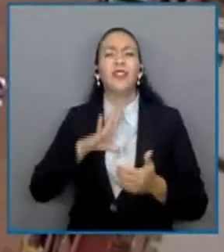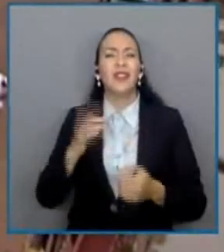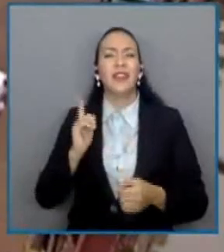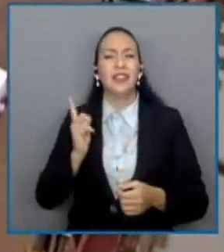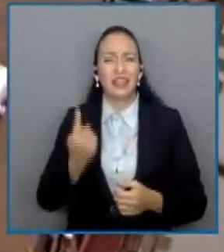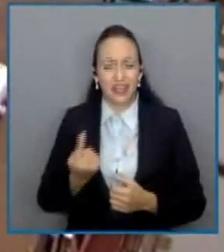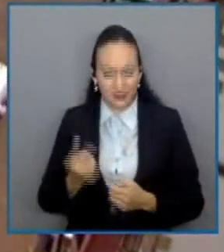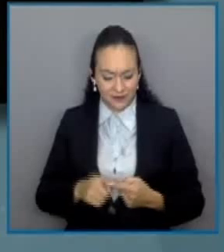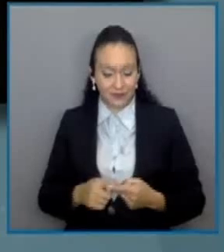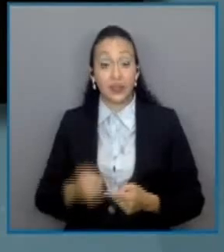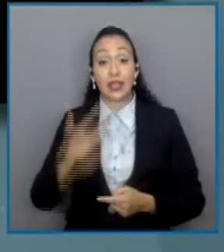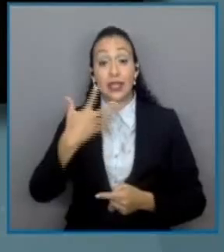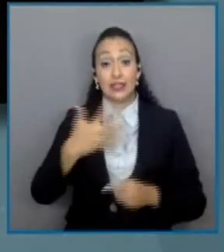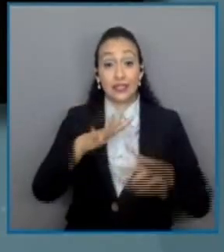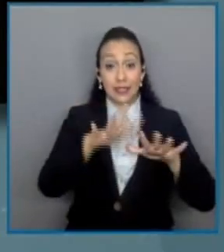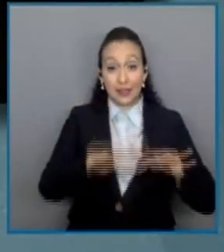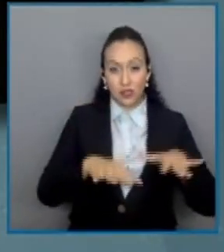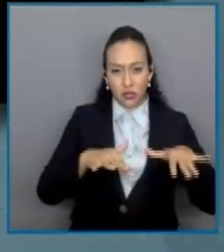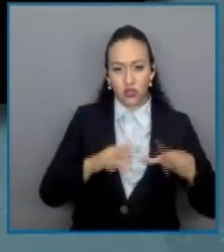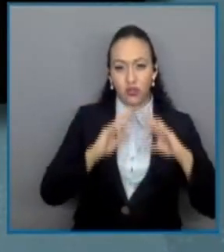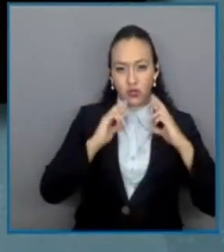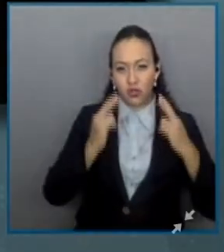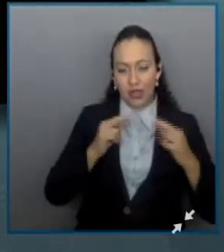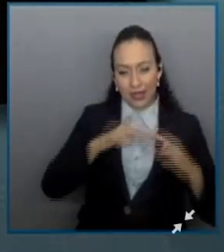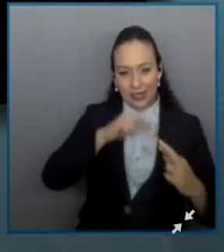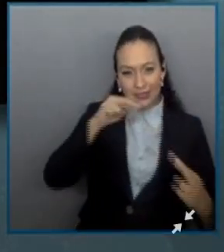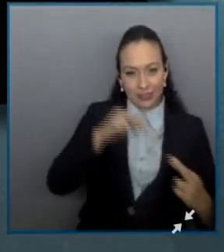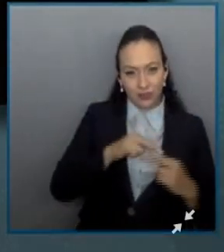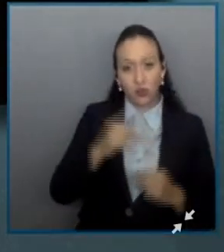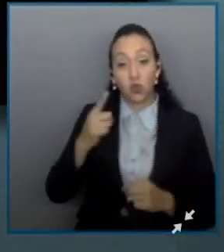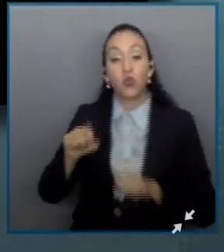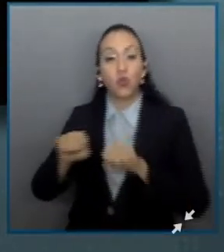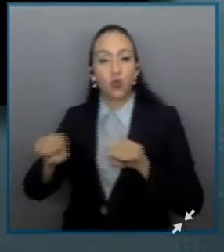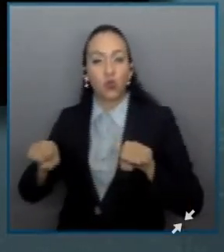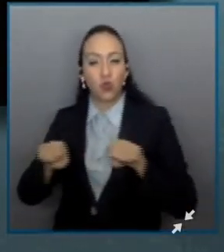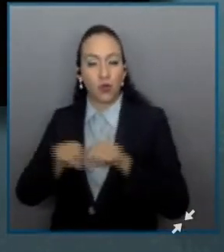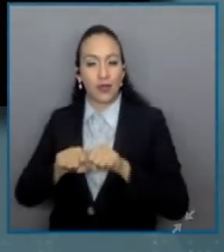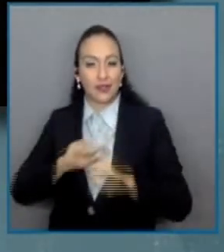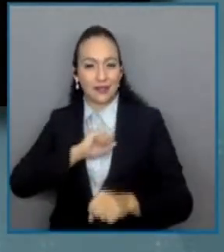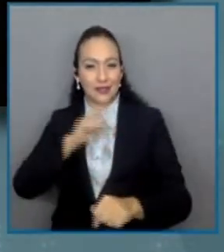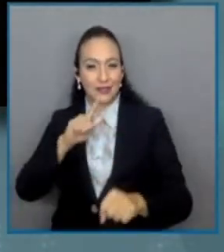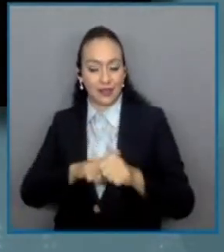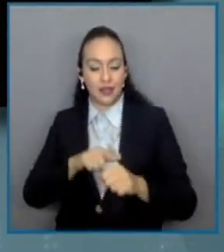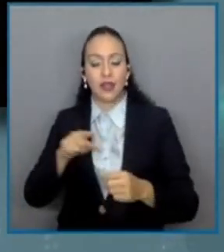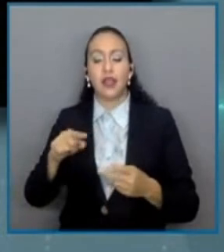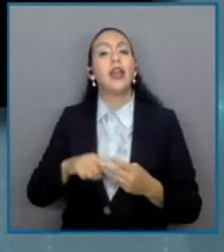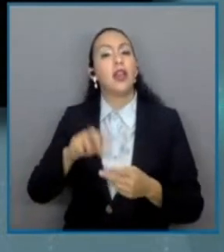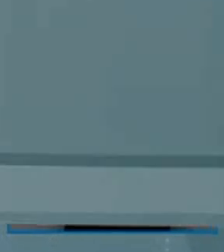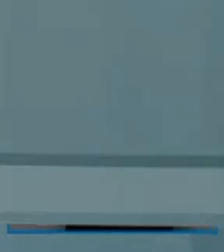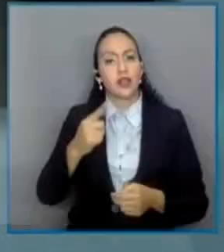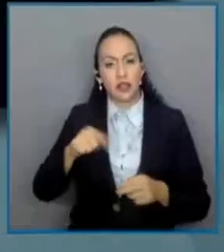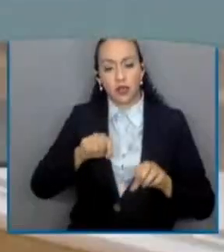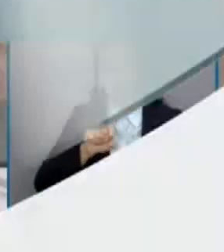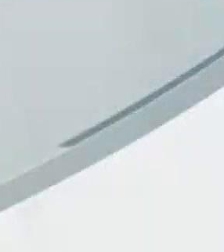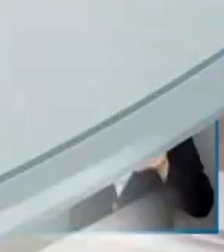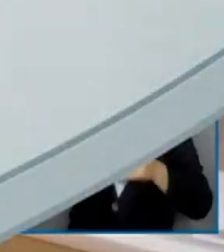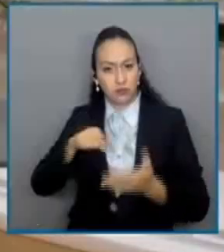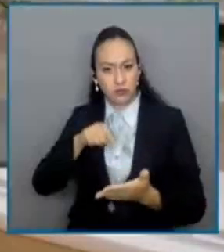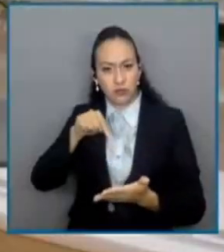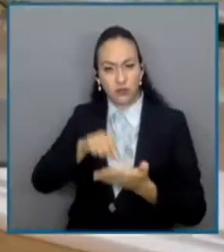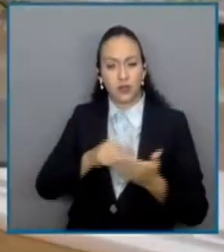salas regionales, una sala especializada y 31 órganos o unidades administrativas.